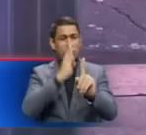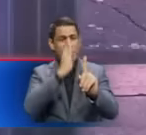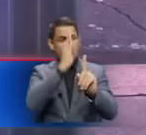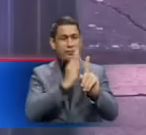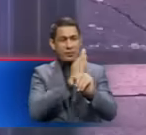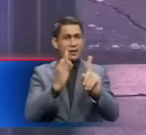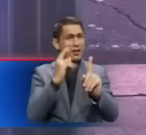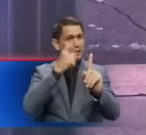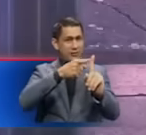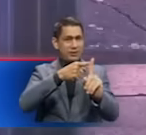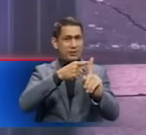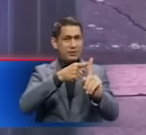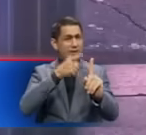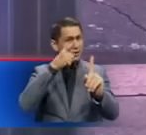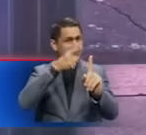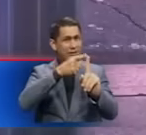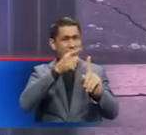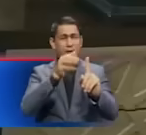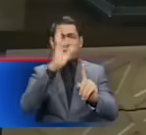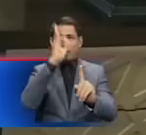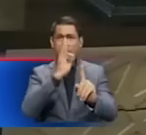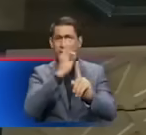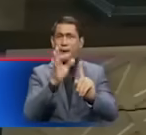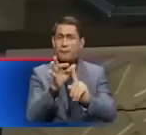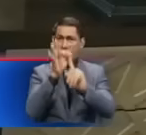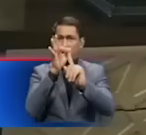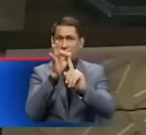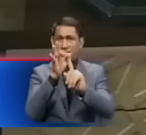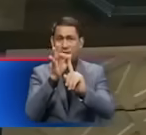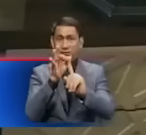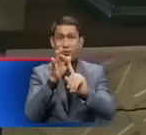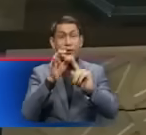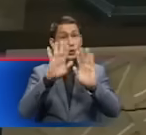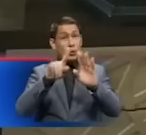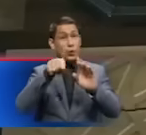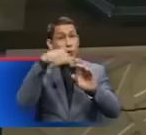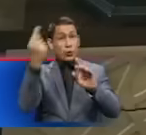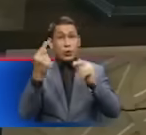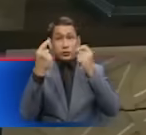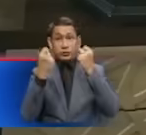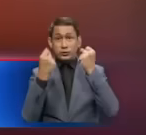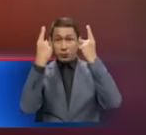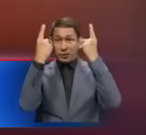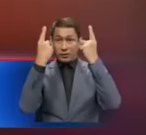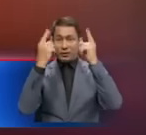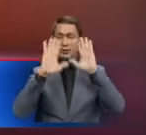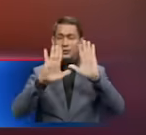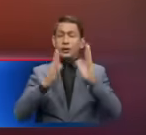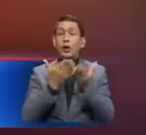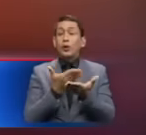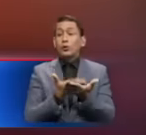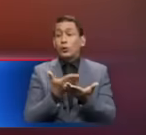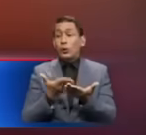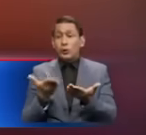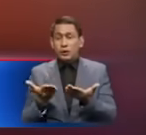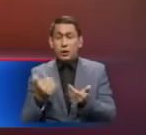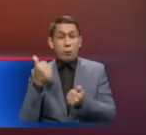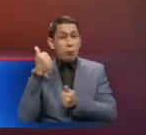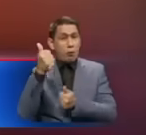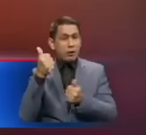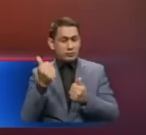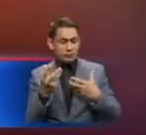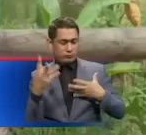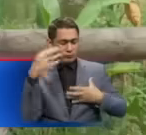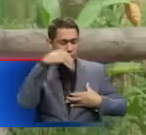de una manera extraordinaria. También hay otra: de toda cosa guardada, guarda tu